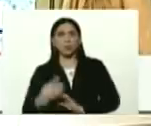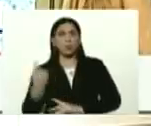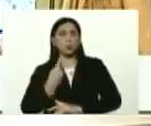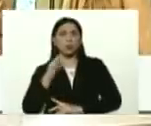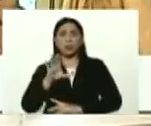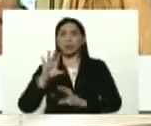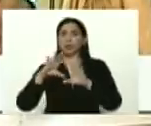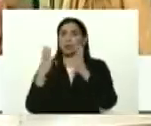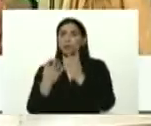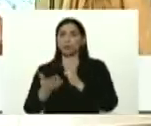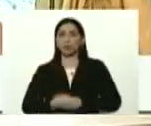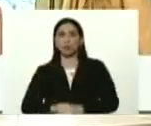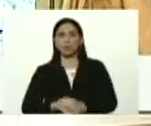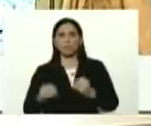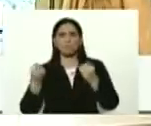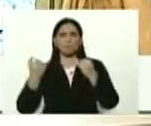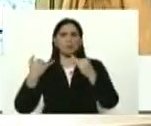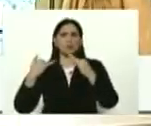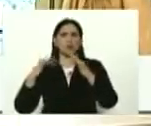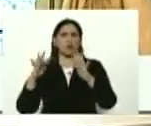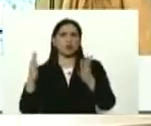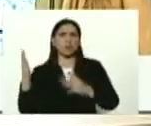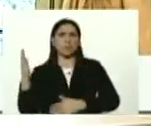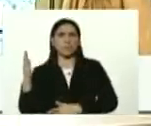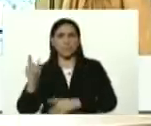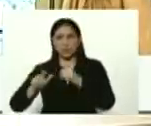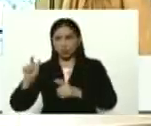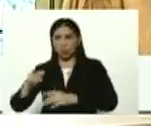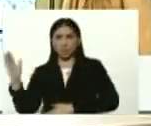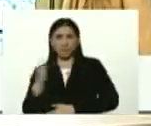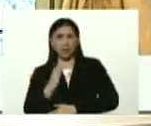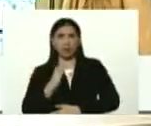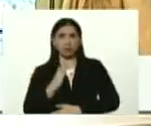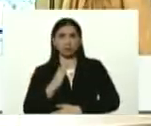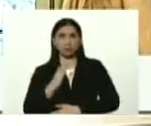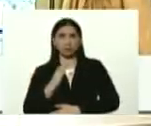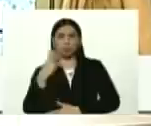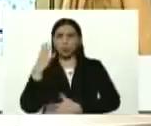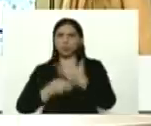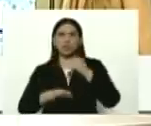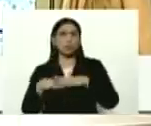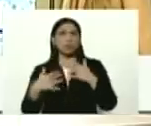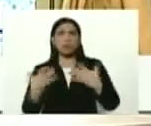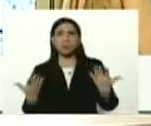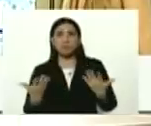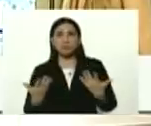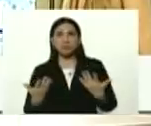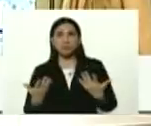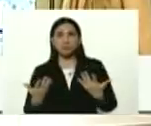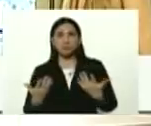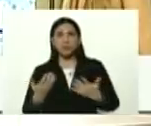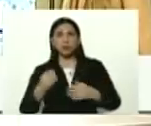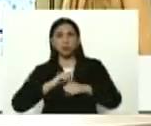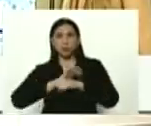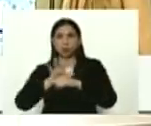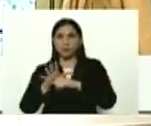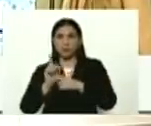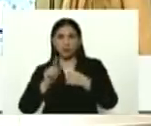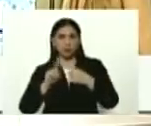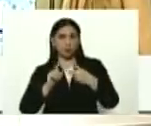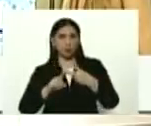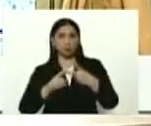único. Miles de miles llegan por día. ¿Huyendo de qué? Del coronavirus,